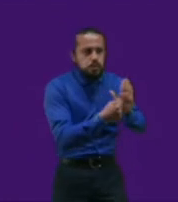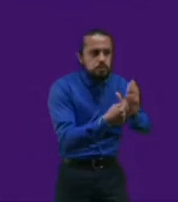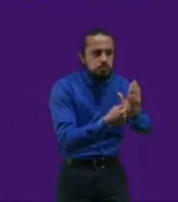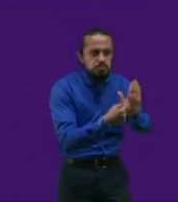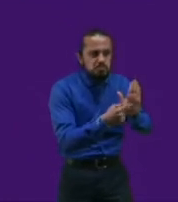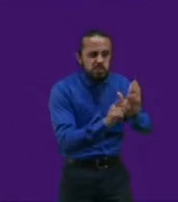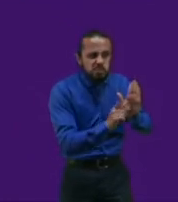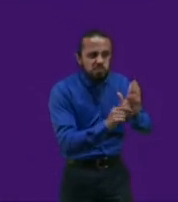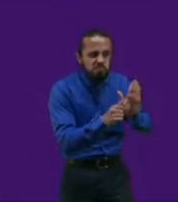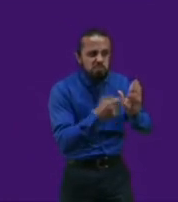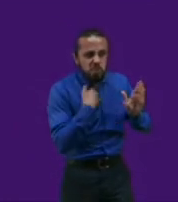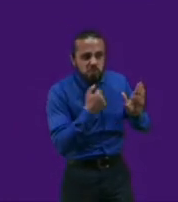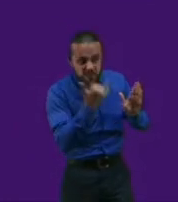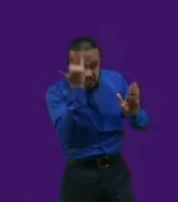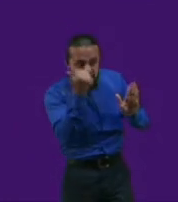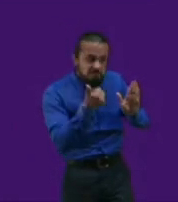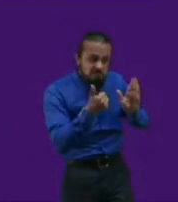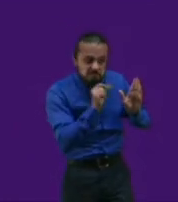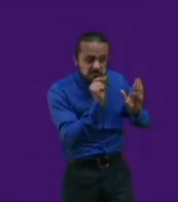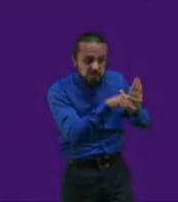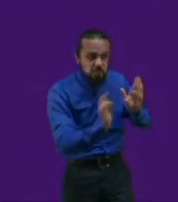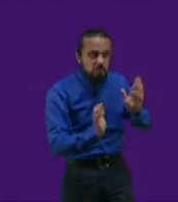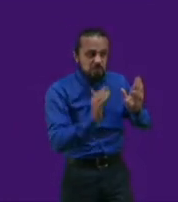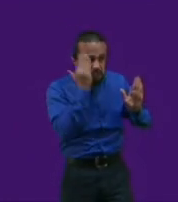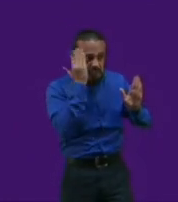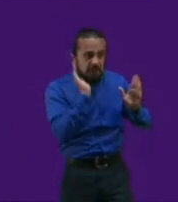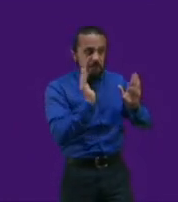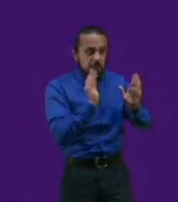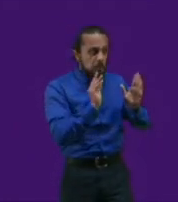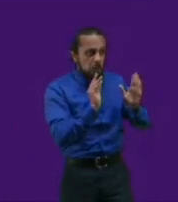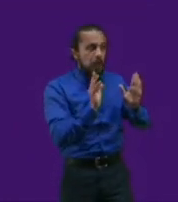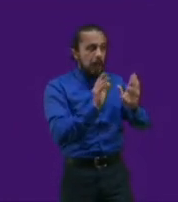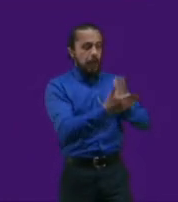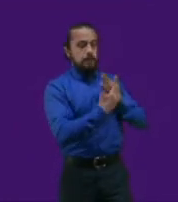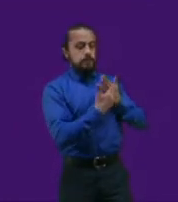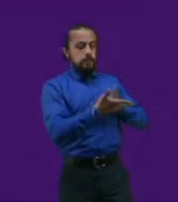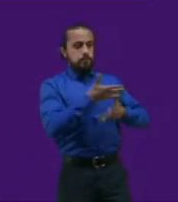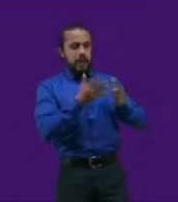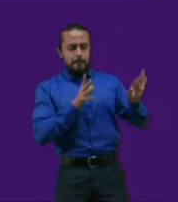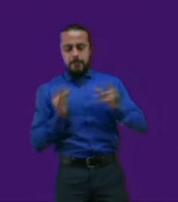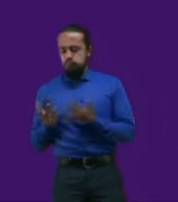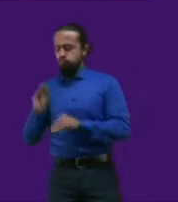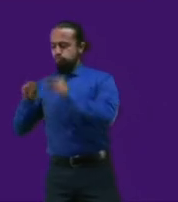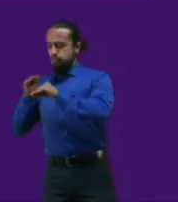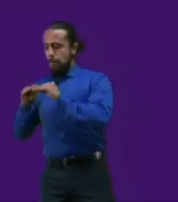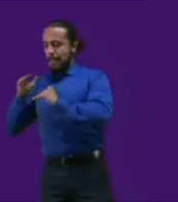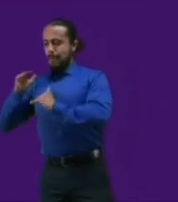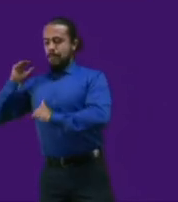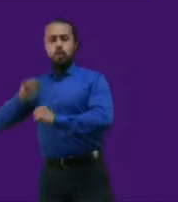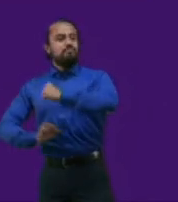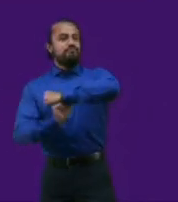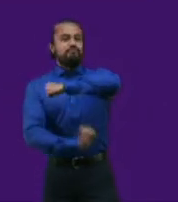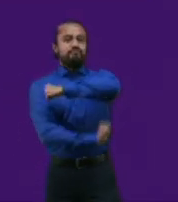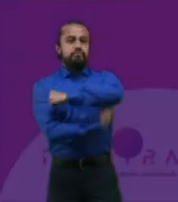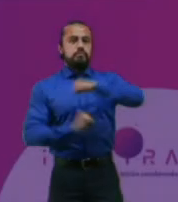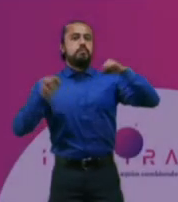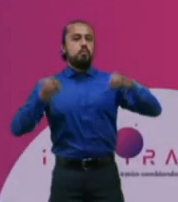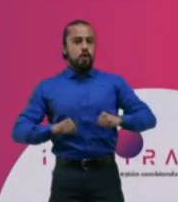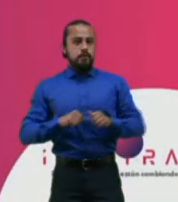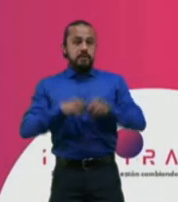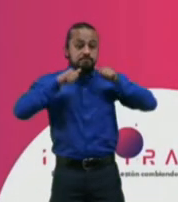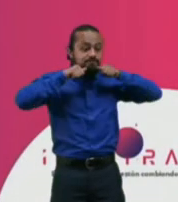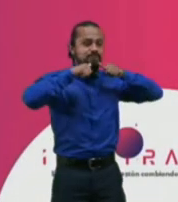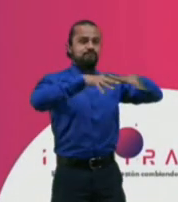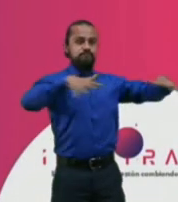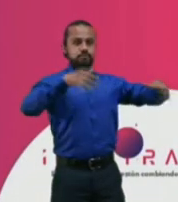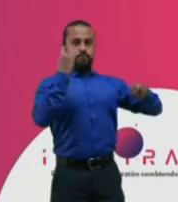devuelves y van iterando en el camino. Gracias. La segunda es, después de validar que la